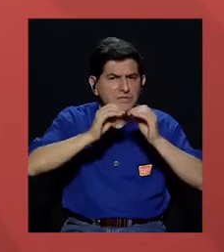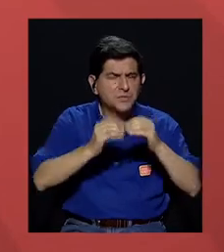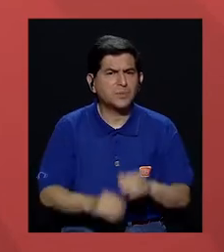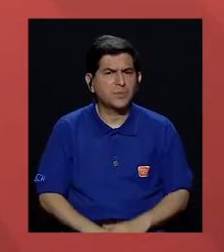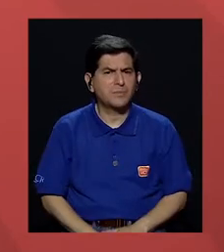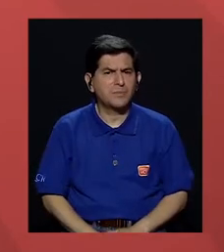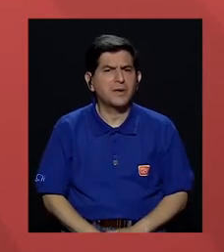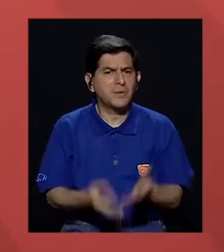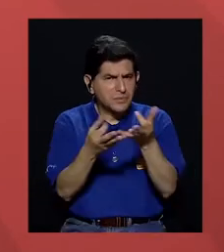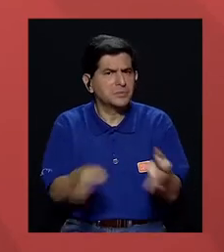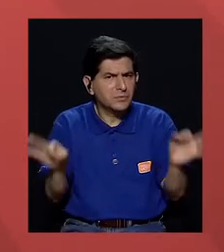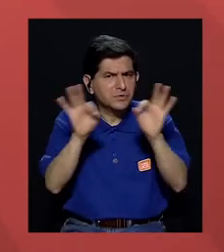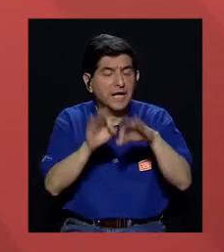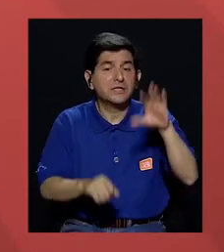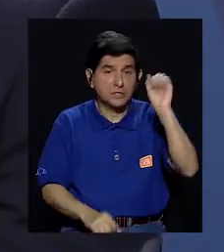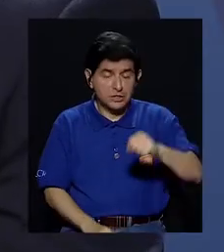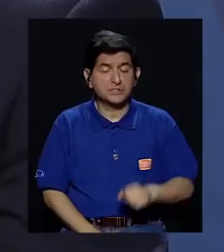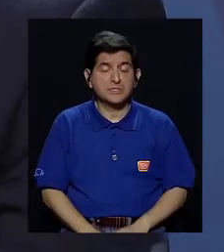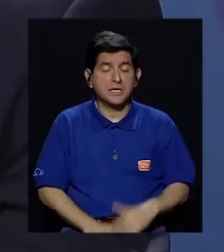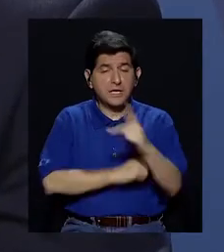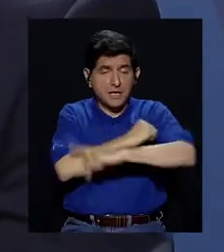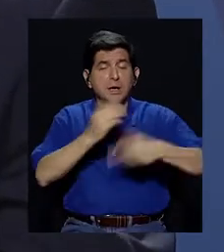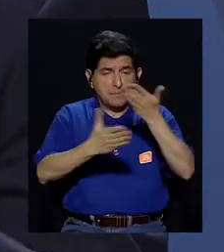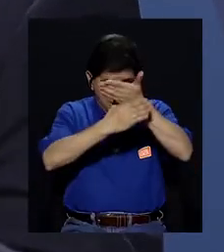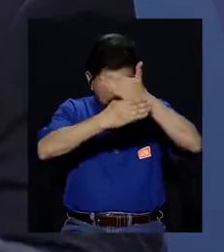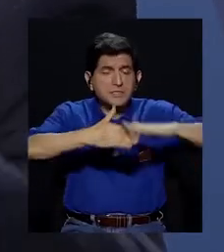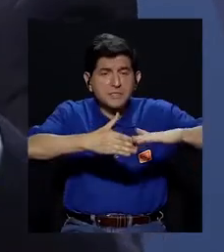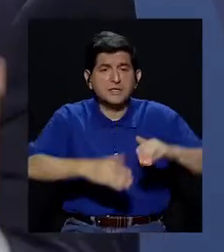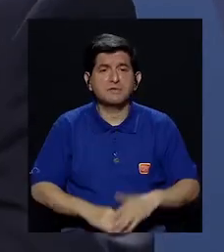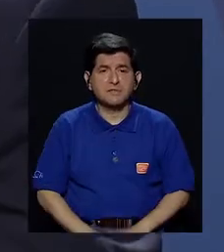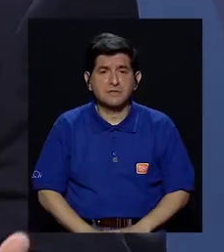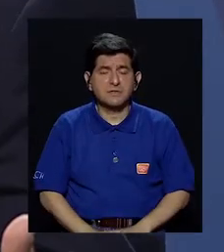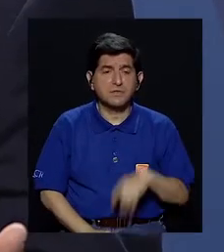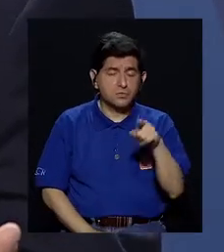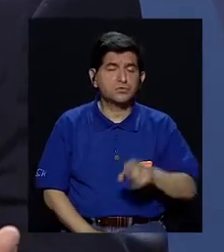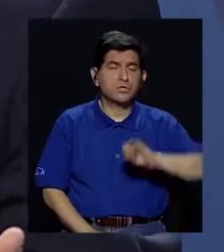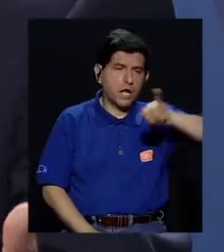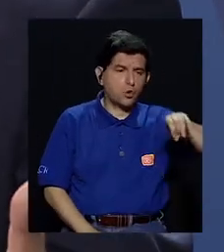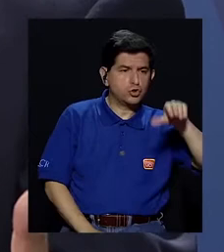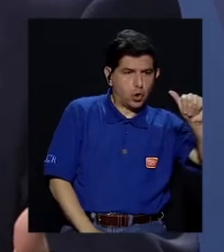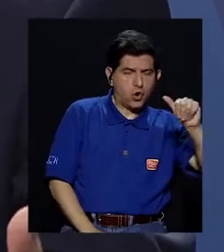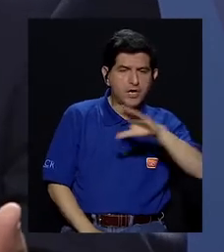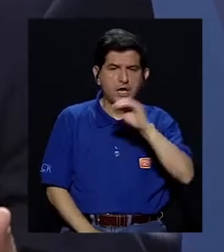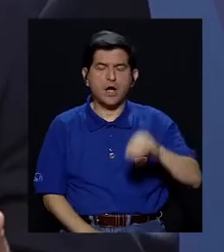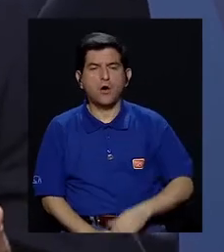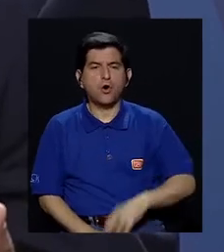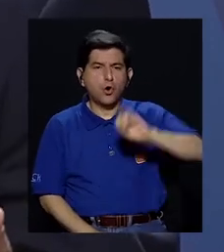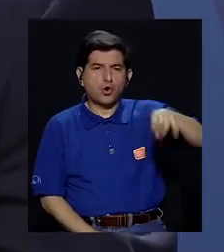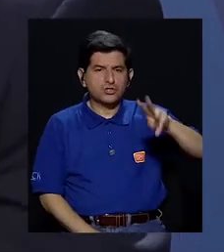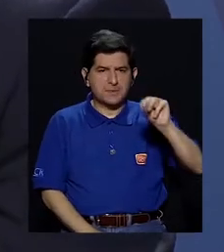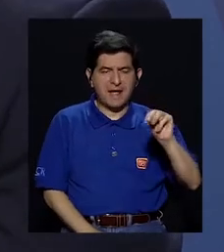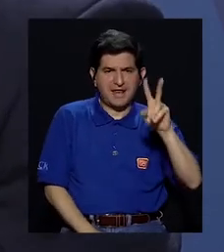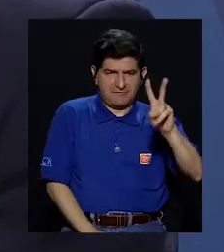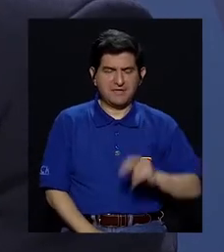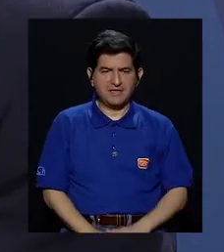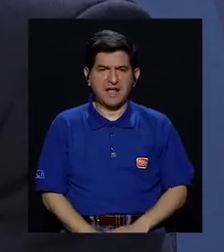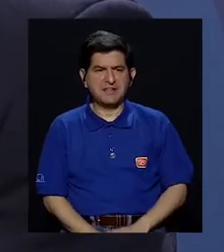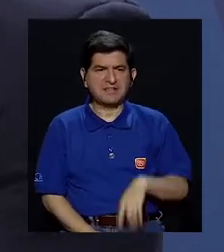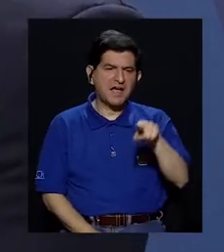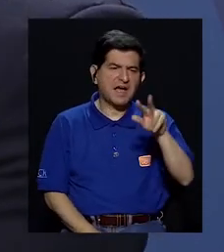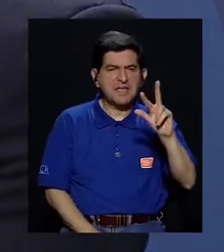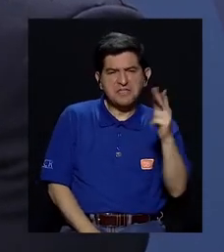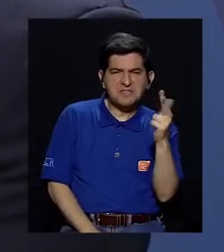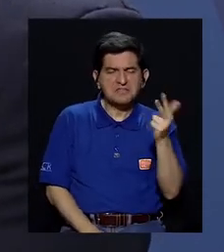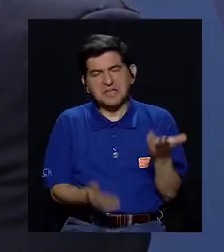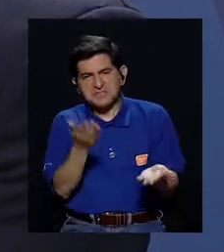dato es fundamental son exactos si está muy polarizado era motivas con johnny araya o te ibas con josé maría villalta están ahí todavía